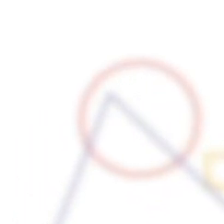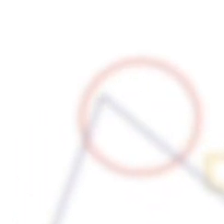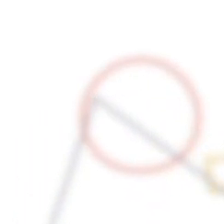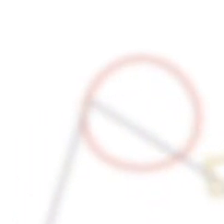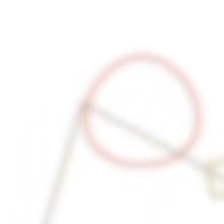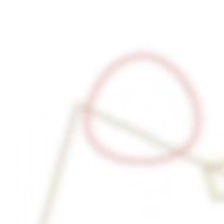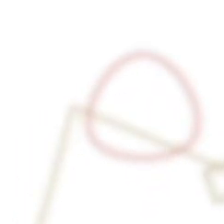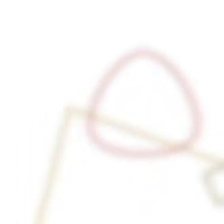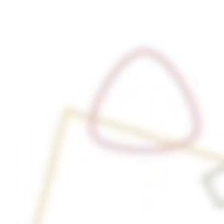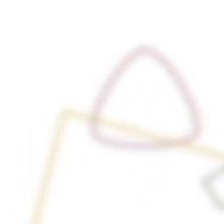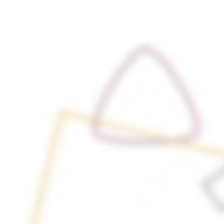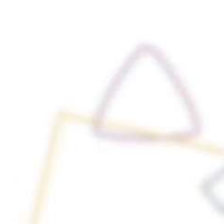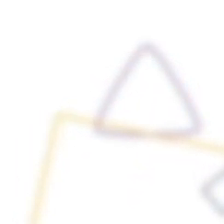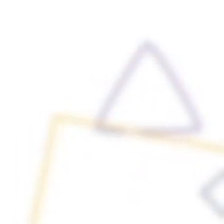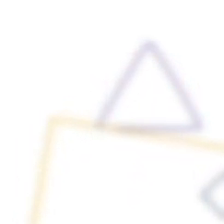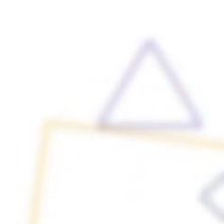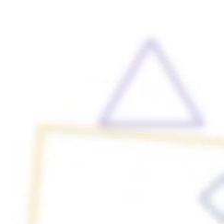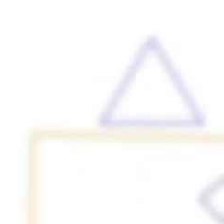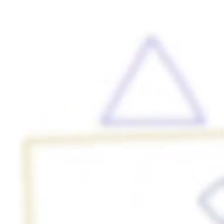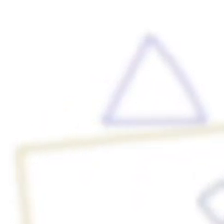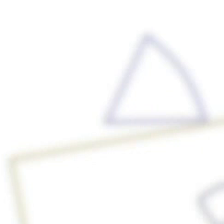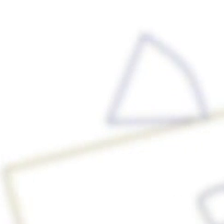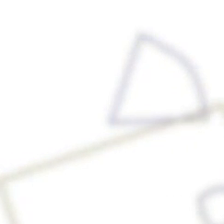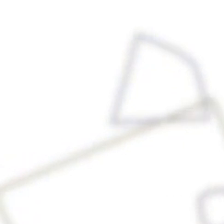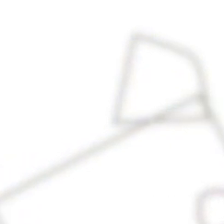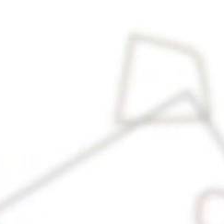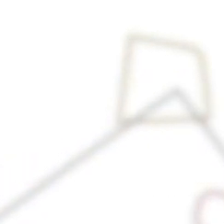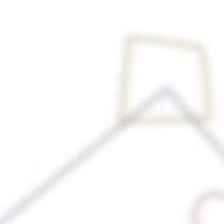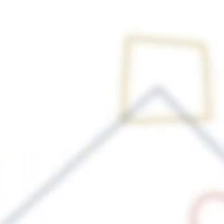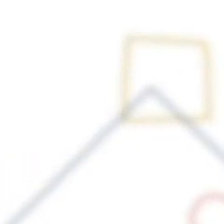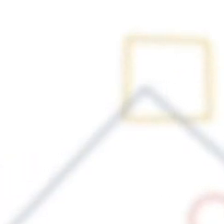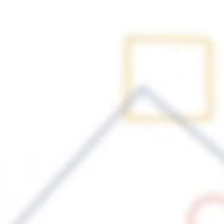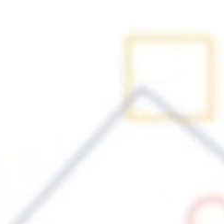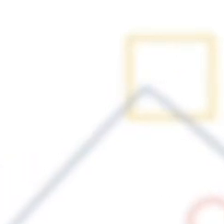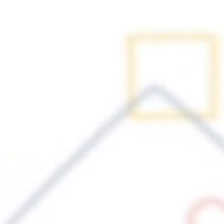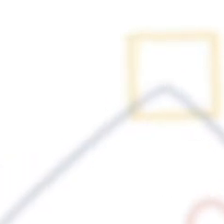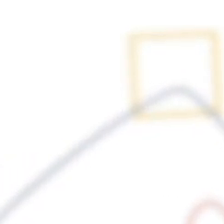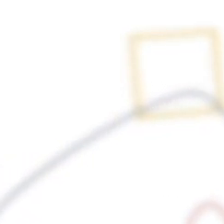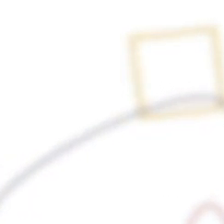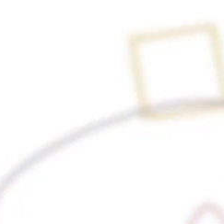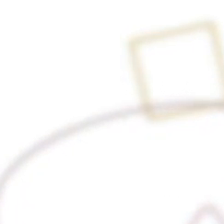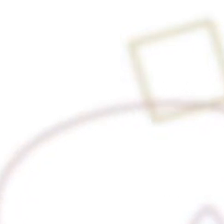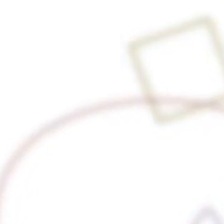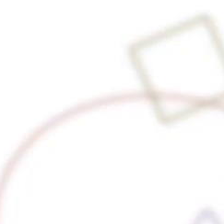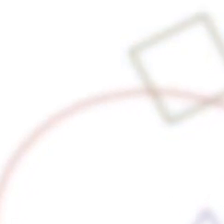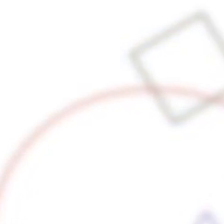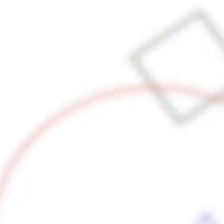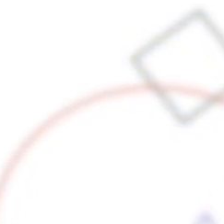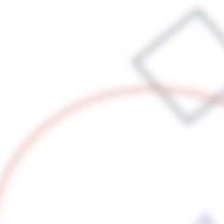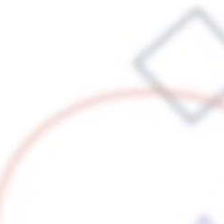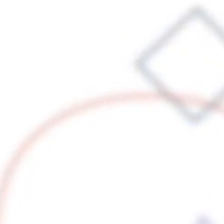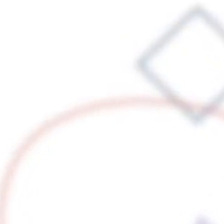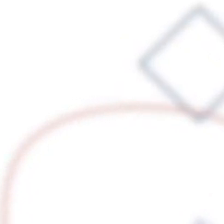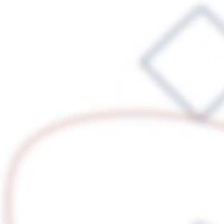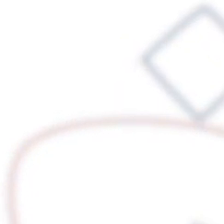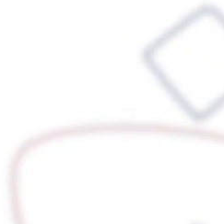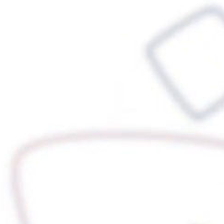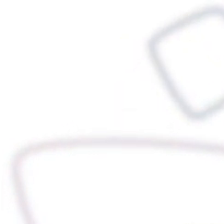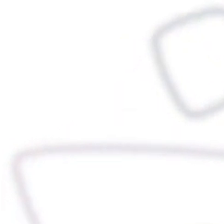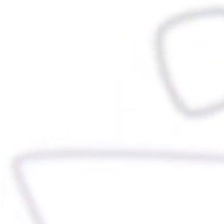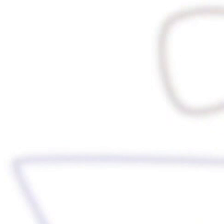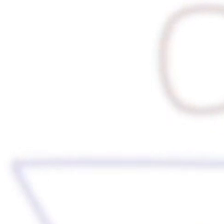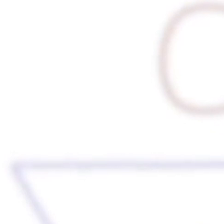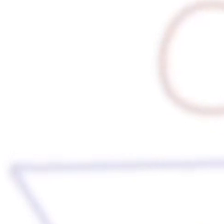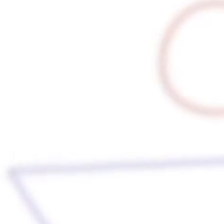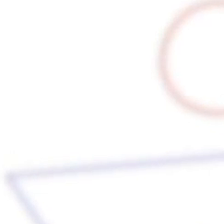te preocupes. Finalmente, como con el resto de ejemplos hasta ahora, el primer miembro de esta inecuación se encuentra a